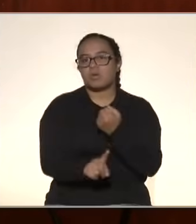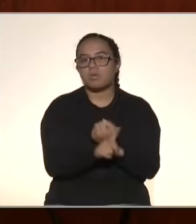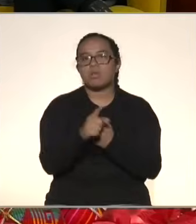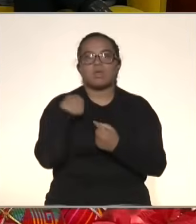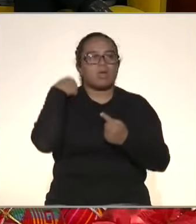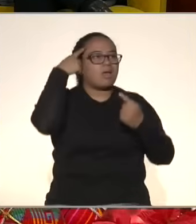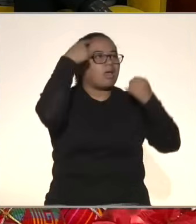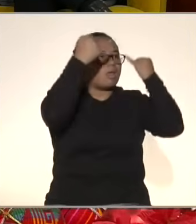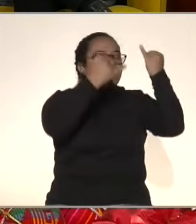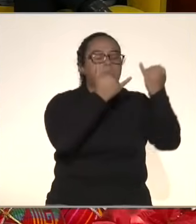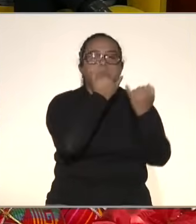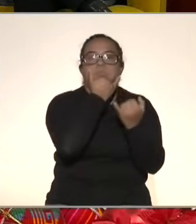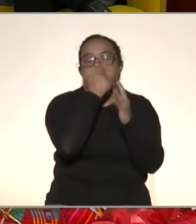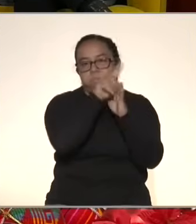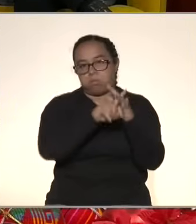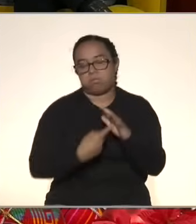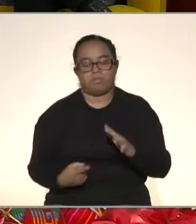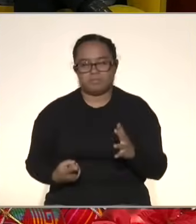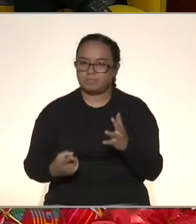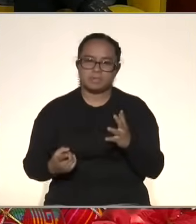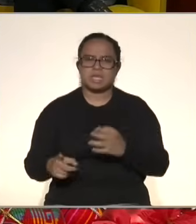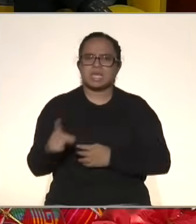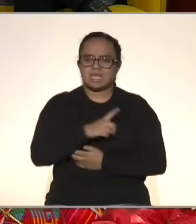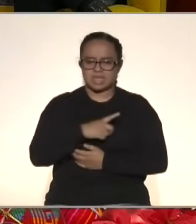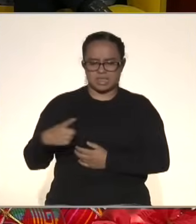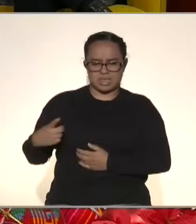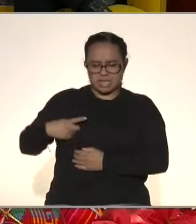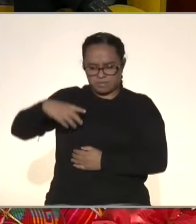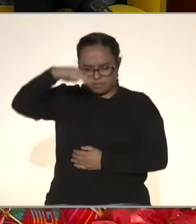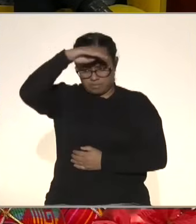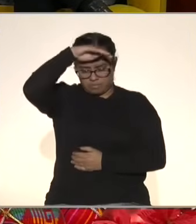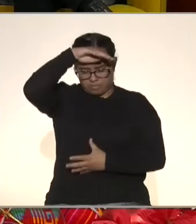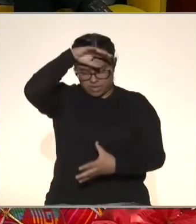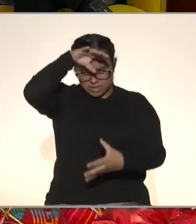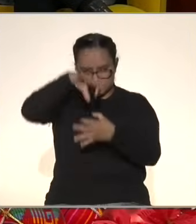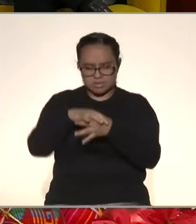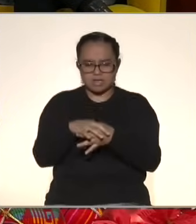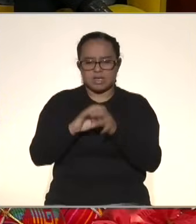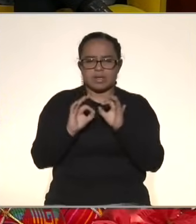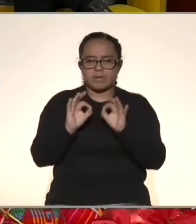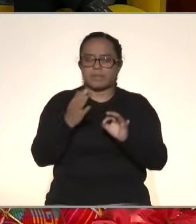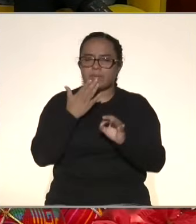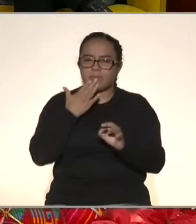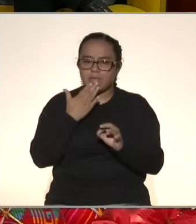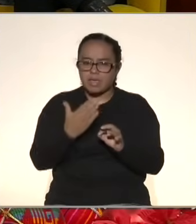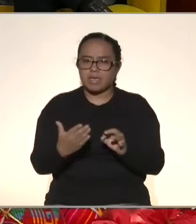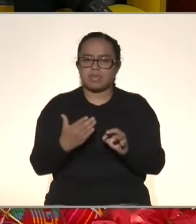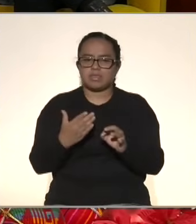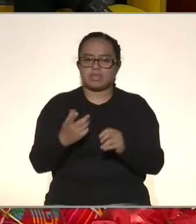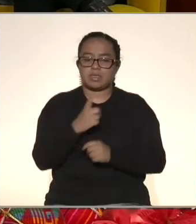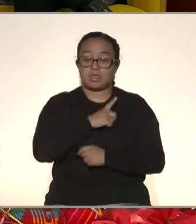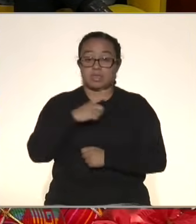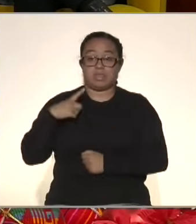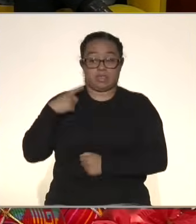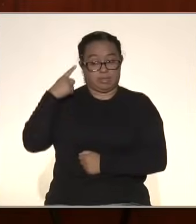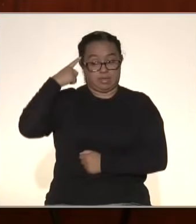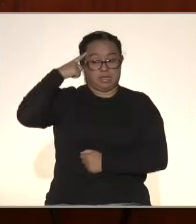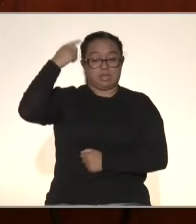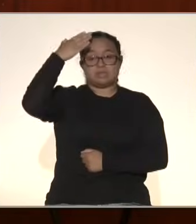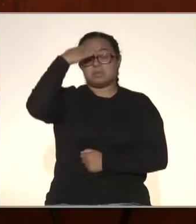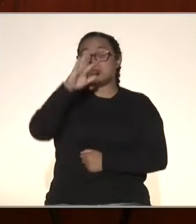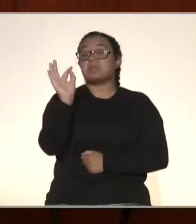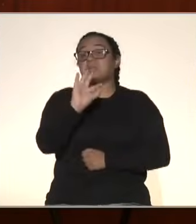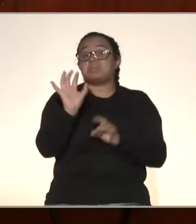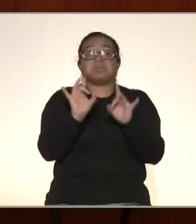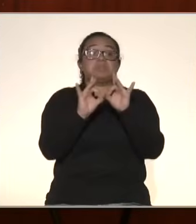también hay que ser como congruentes, hay que ser un poco conscientes de que pueden